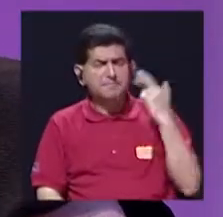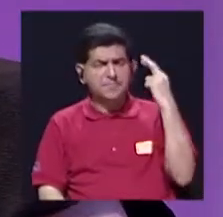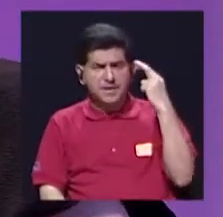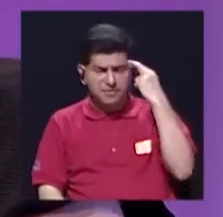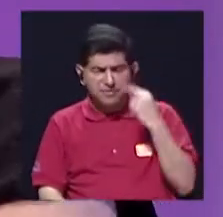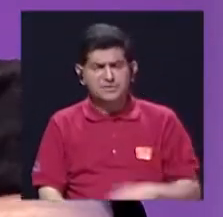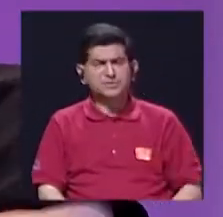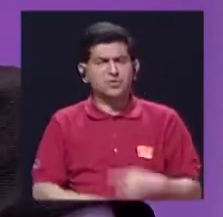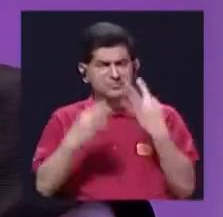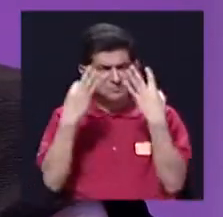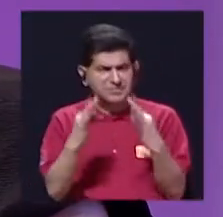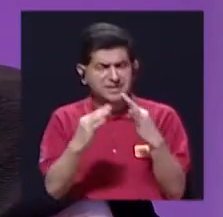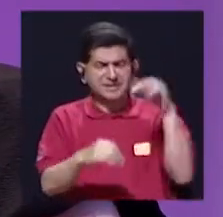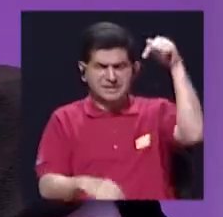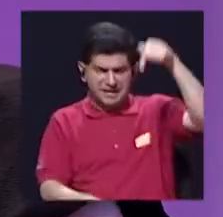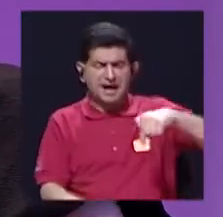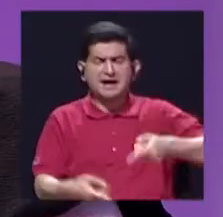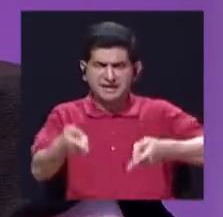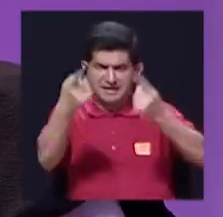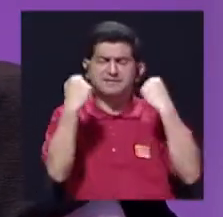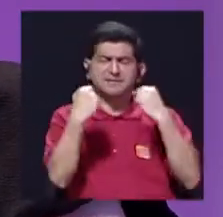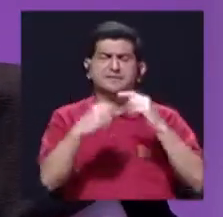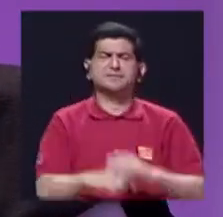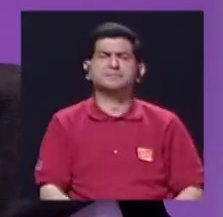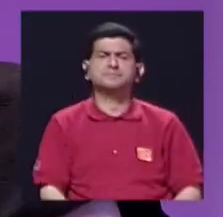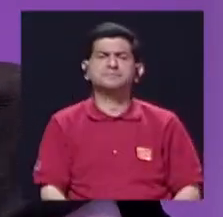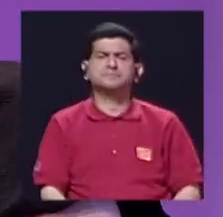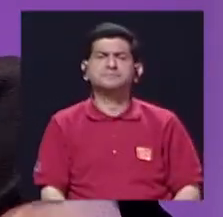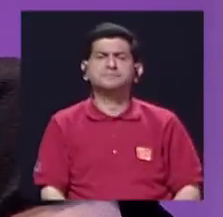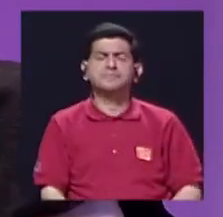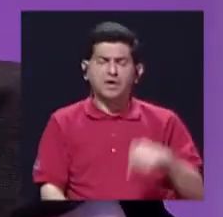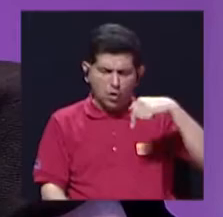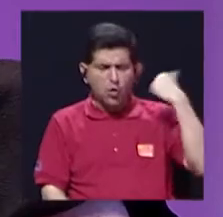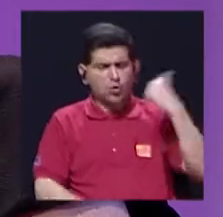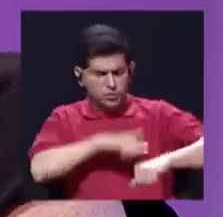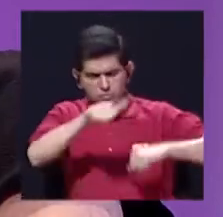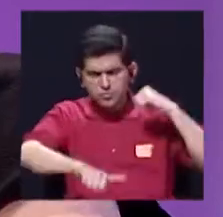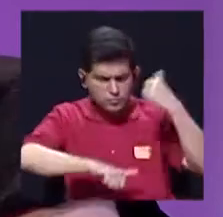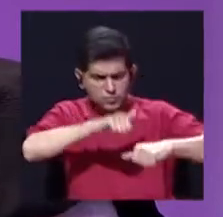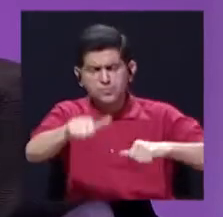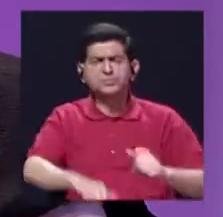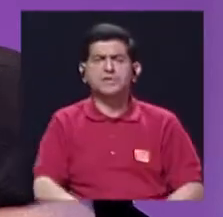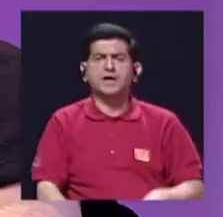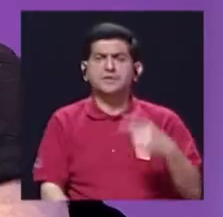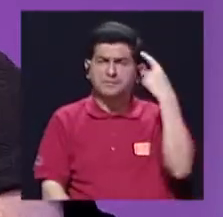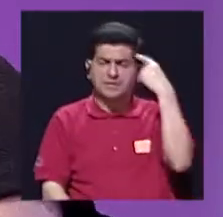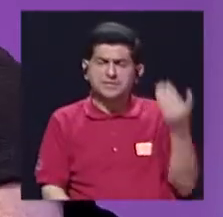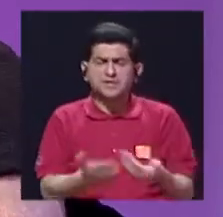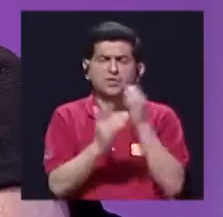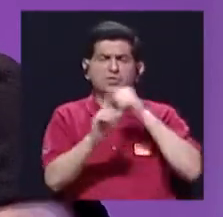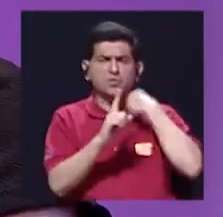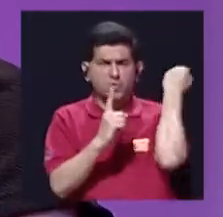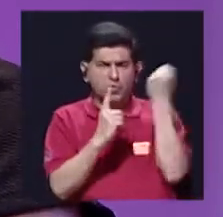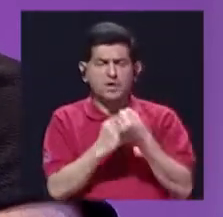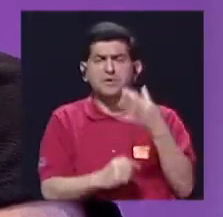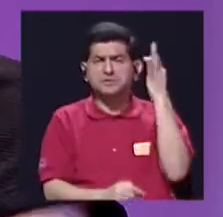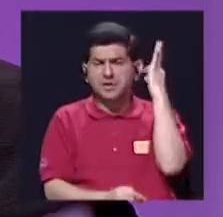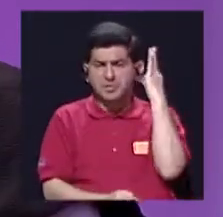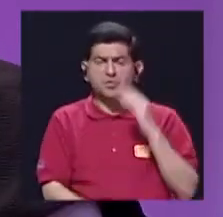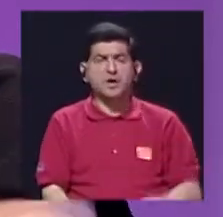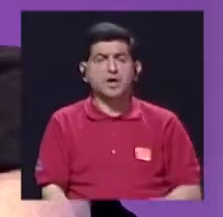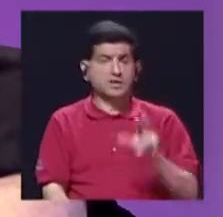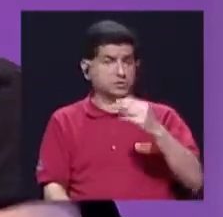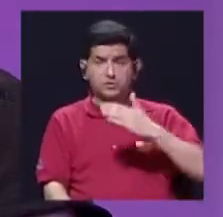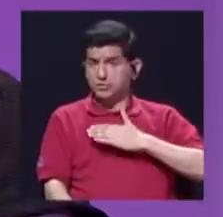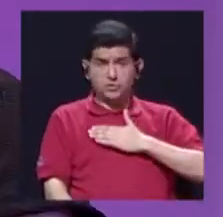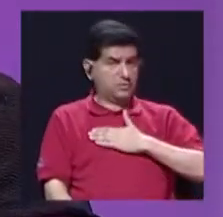dar el paso de estar hoy aquí, estar hoy peleando por nuevas condiciones para las mujeres, no para